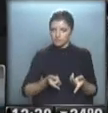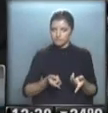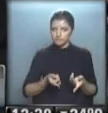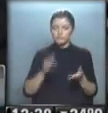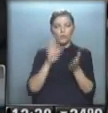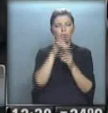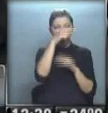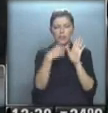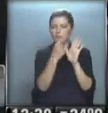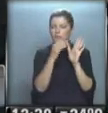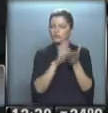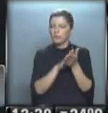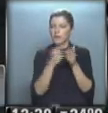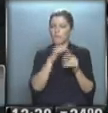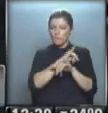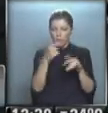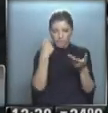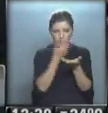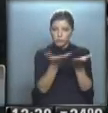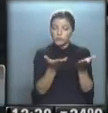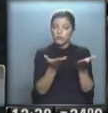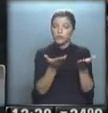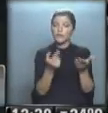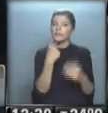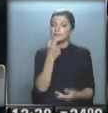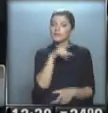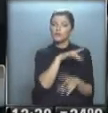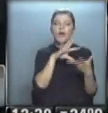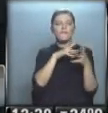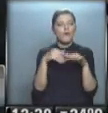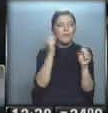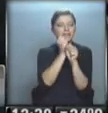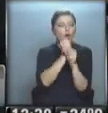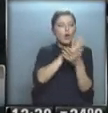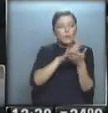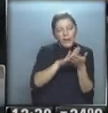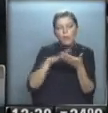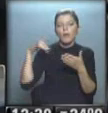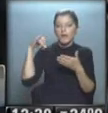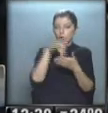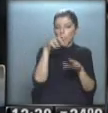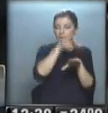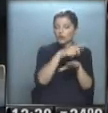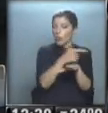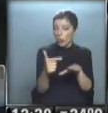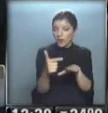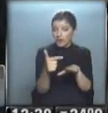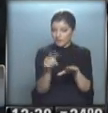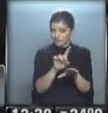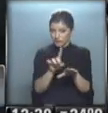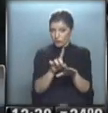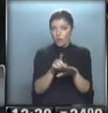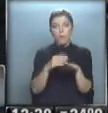el dato ese que tiene el informe, de que en realidad no es una técnica nueva los aviones no tripulados, pero eran aviones